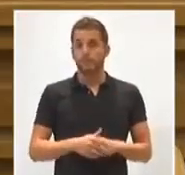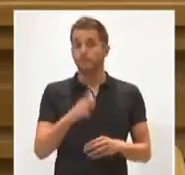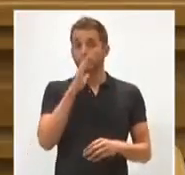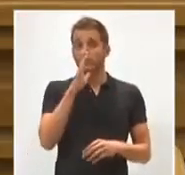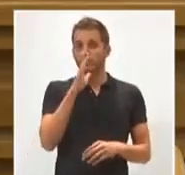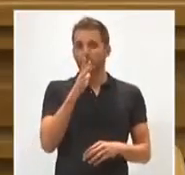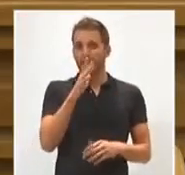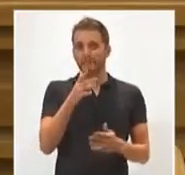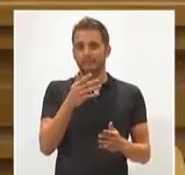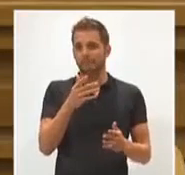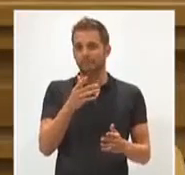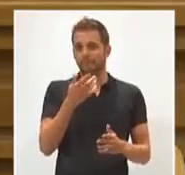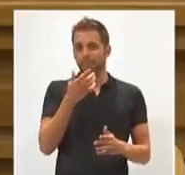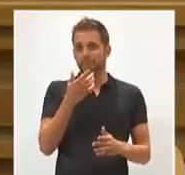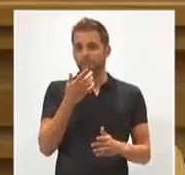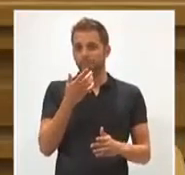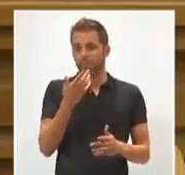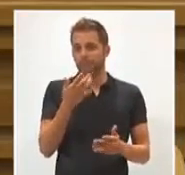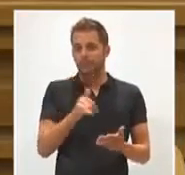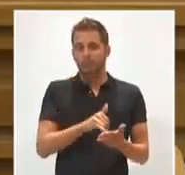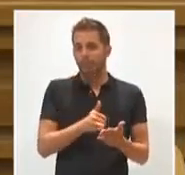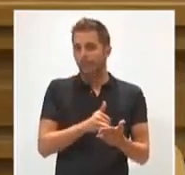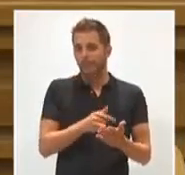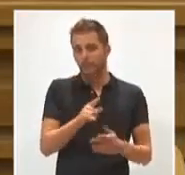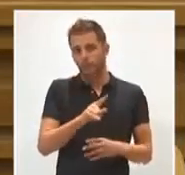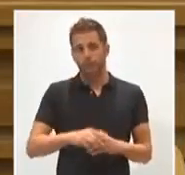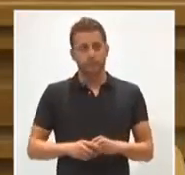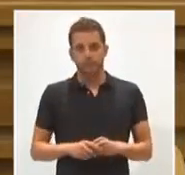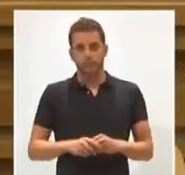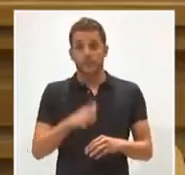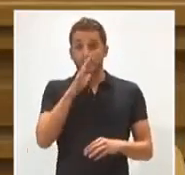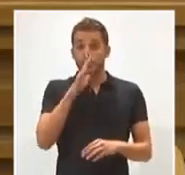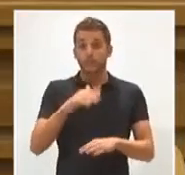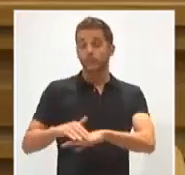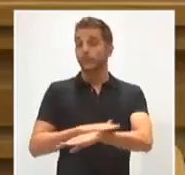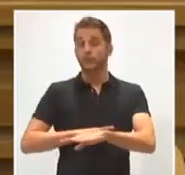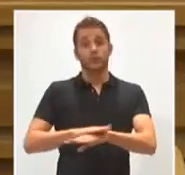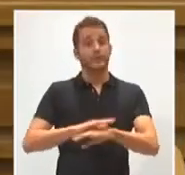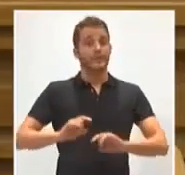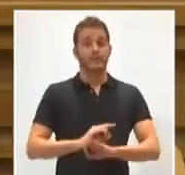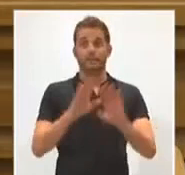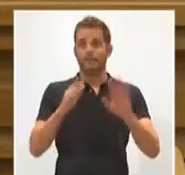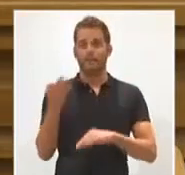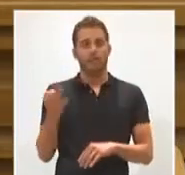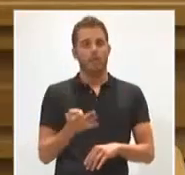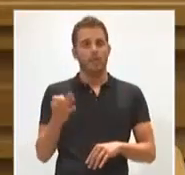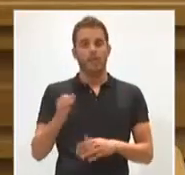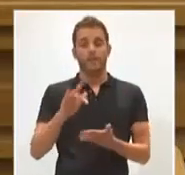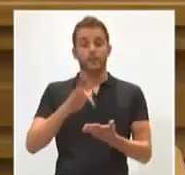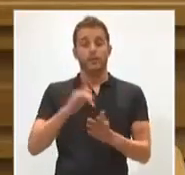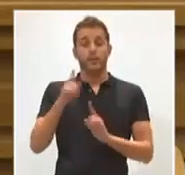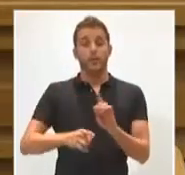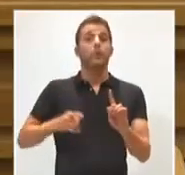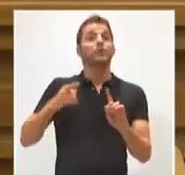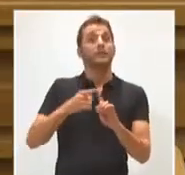complejos no se puede ir por la vida y por eso hay que gobernar claramente con la intención de poner a